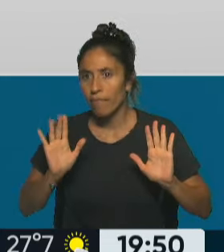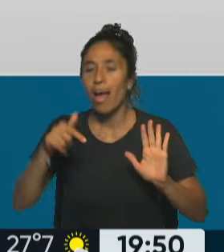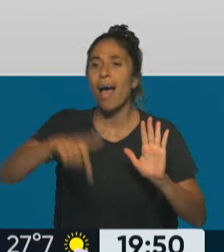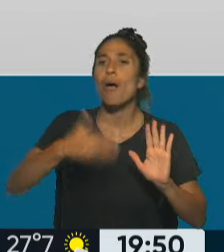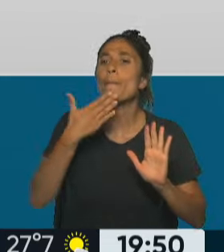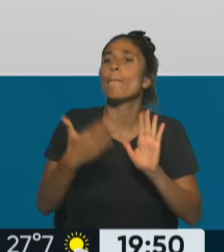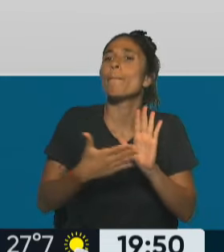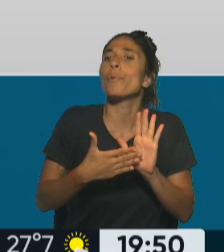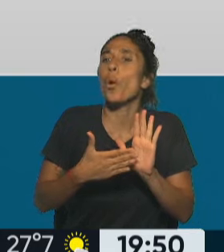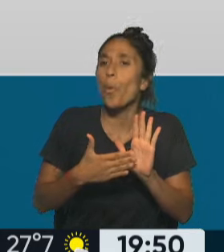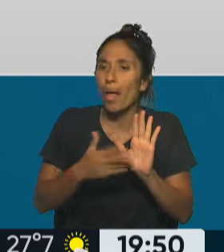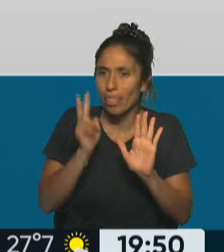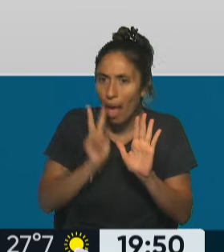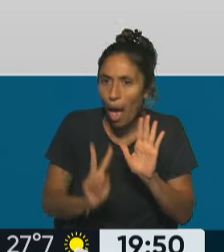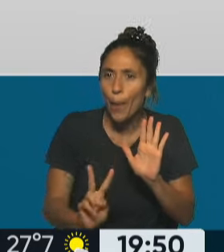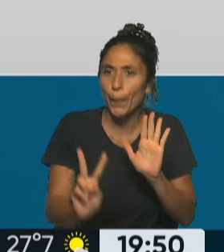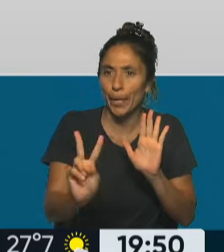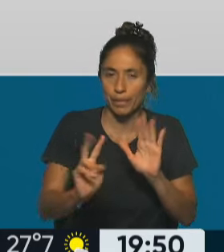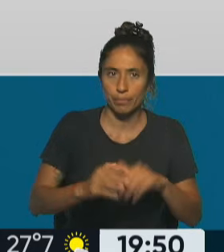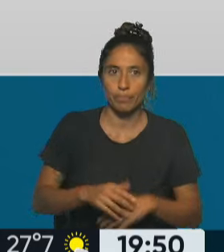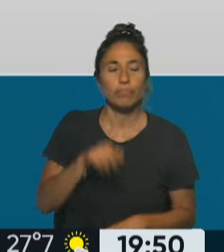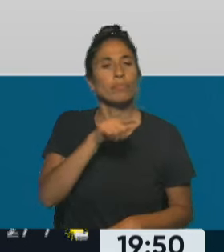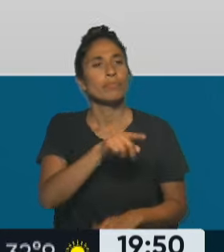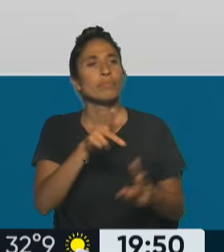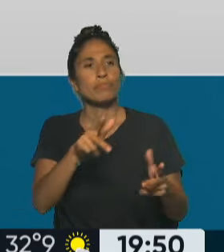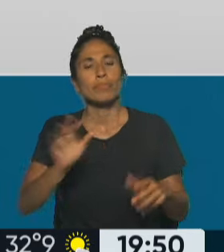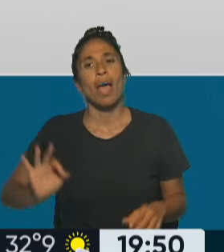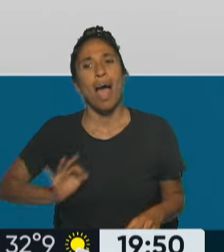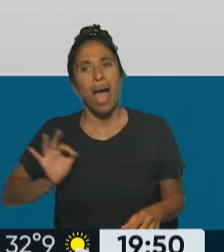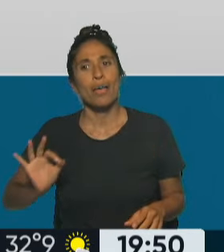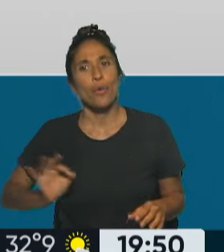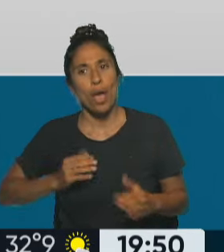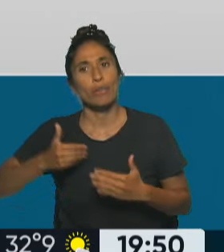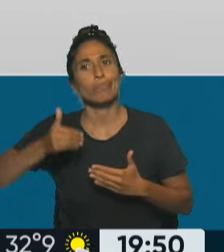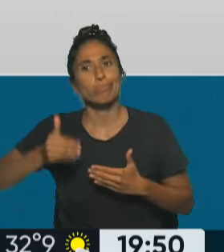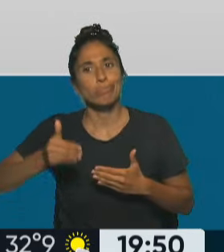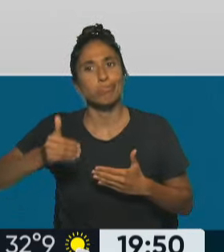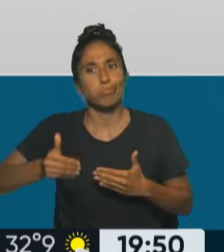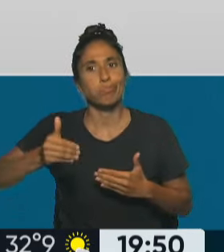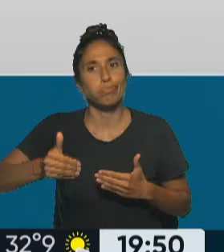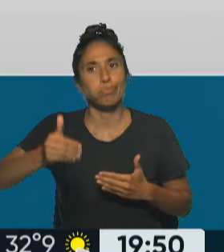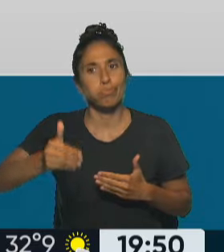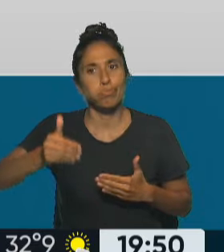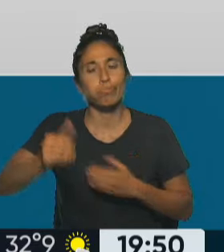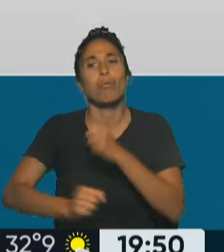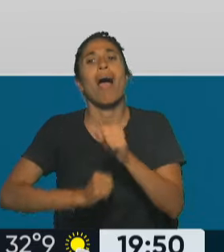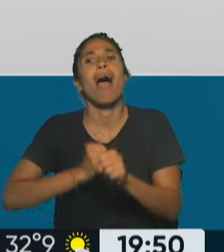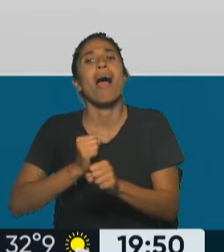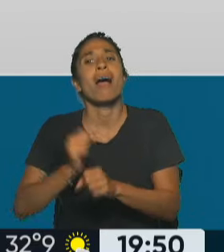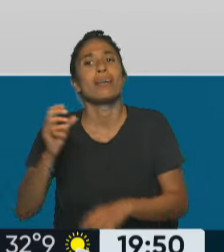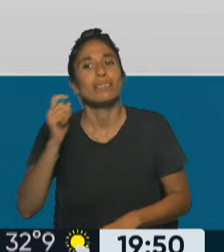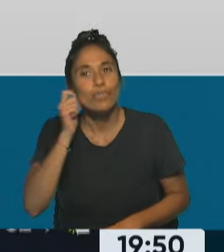dabas de las características decía que van a pasar años para que sea eh realmente algo viable y que se pueda confiar en esta